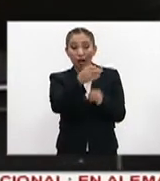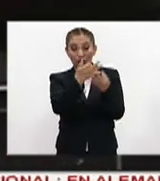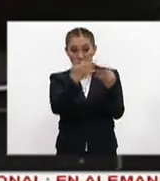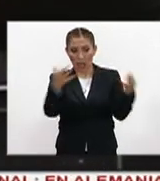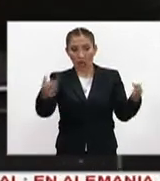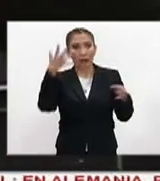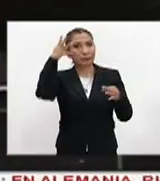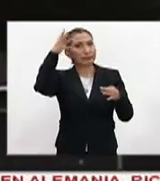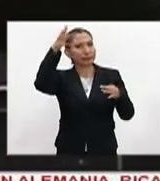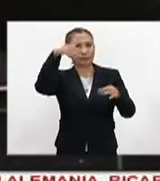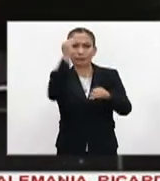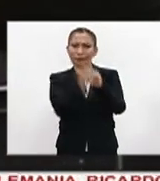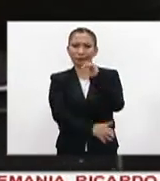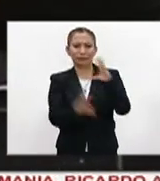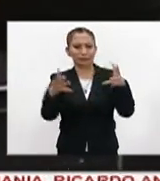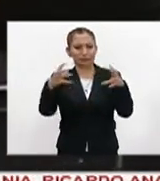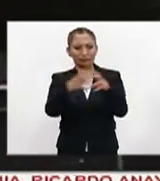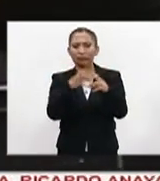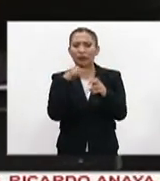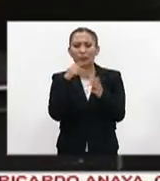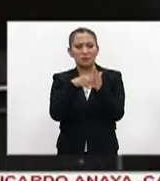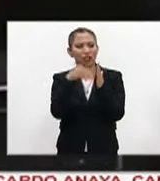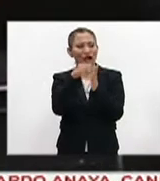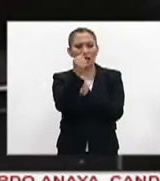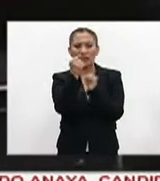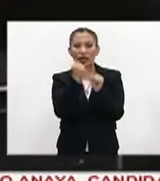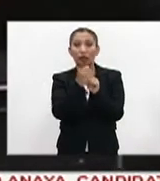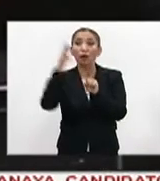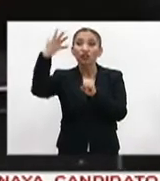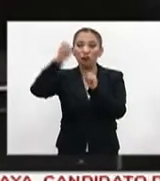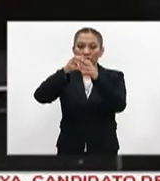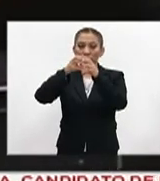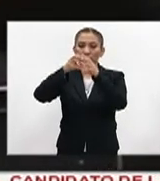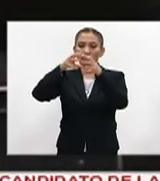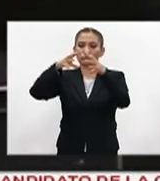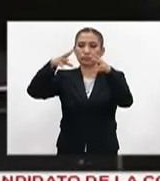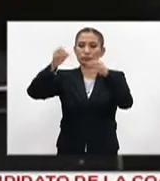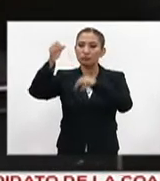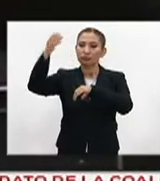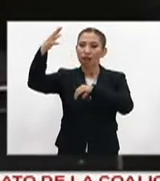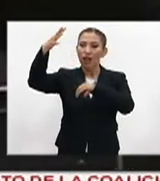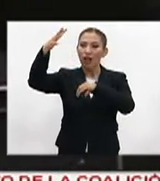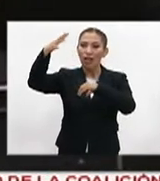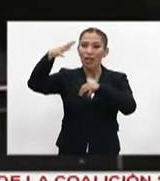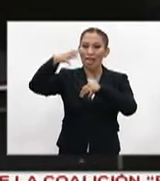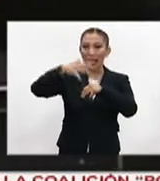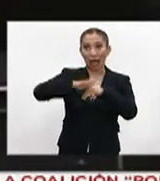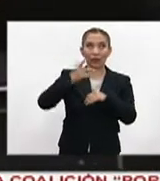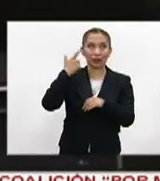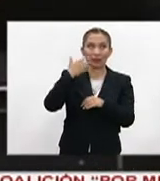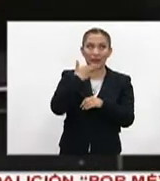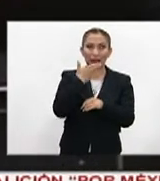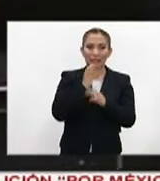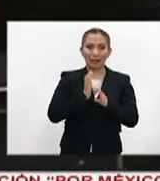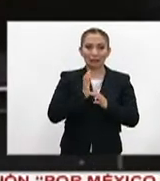va a terminar dentro de varios miles de millones de años porque el Sol va a crecer. Nos deja tranquilo esa pues eventualmente la Tierra ya no va a